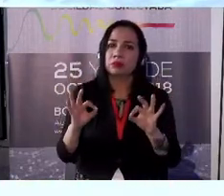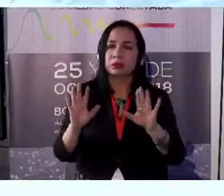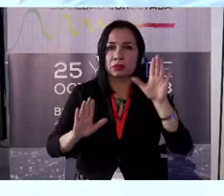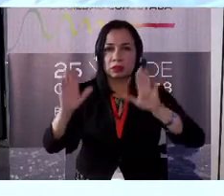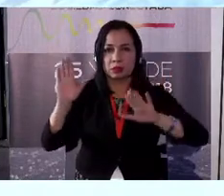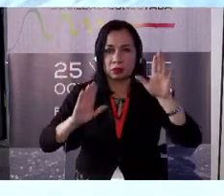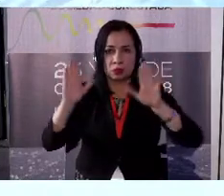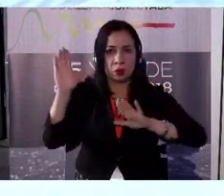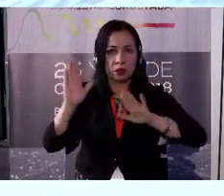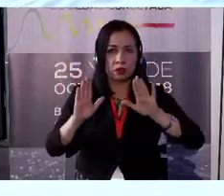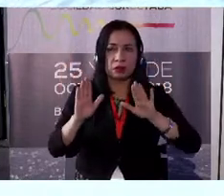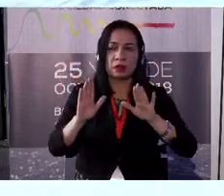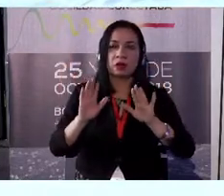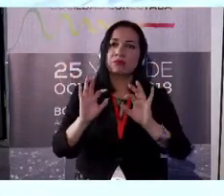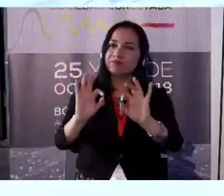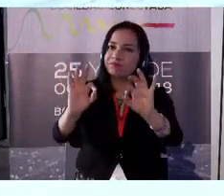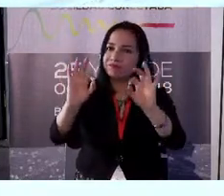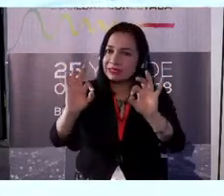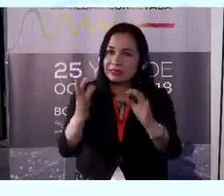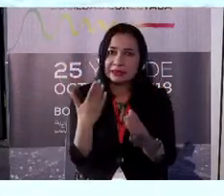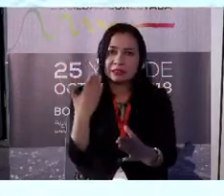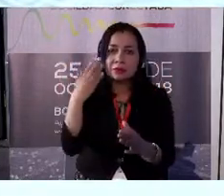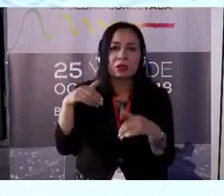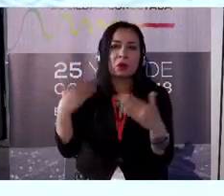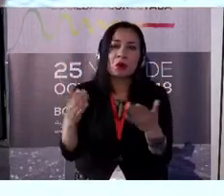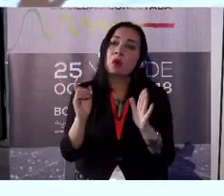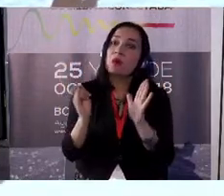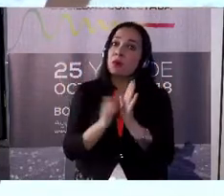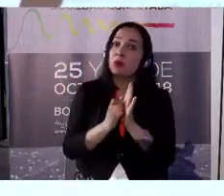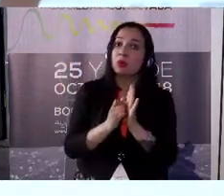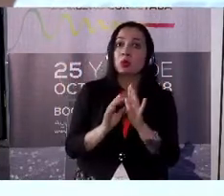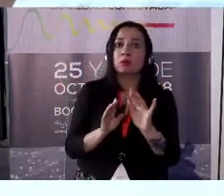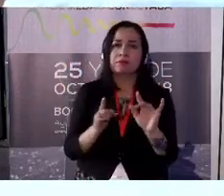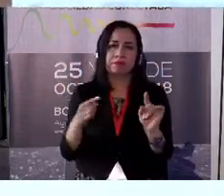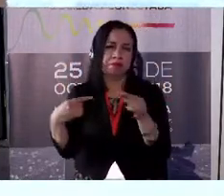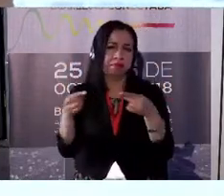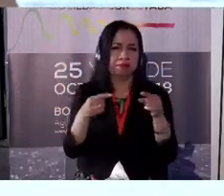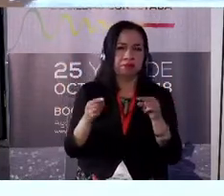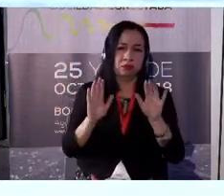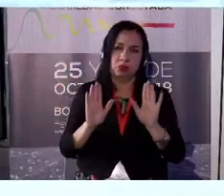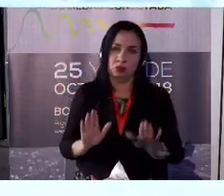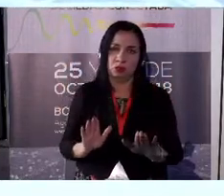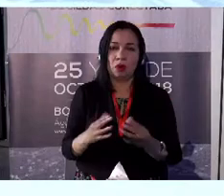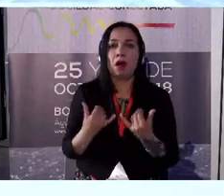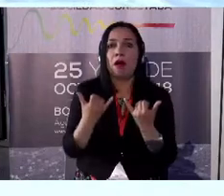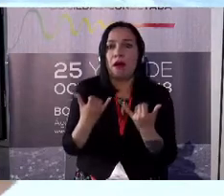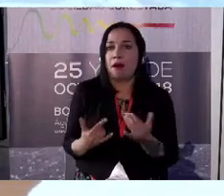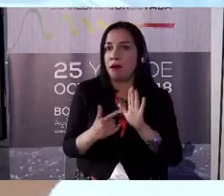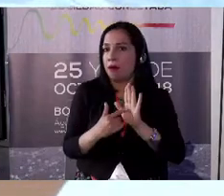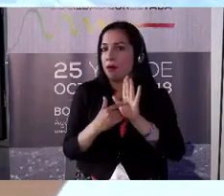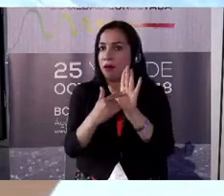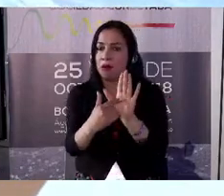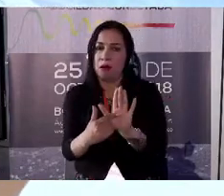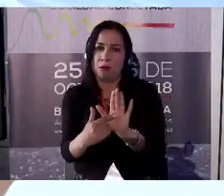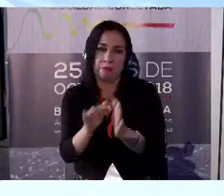punto controversial, pero vamos a por ahora vamos a tomar